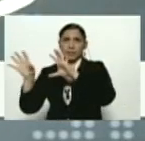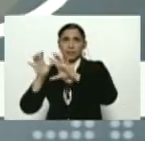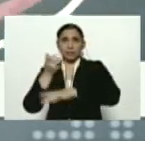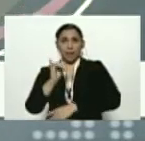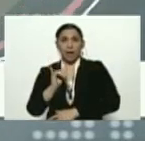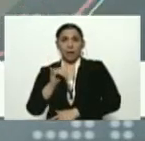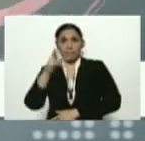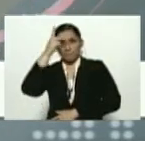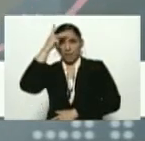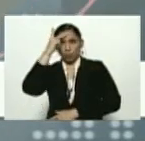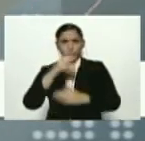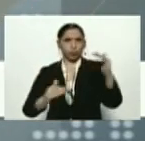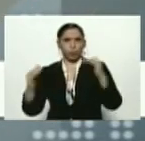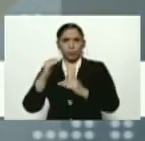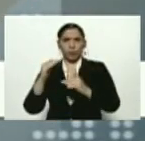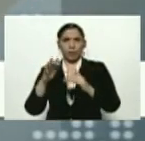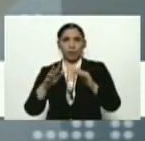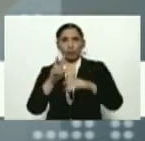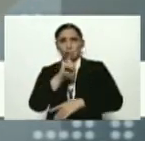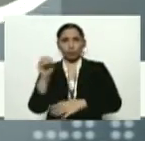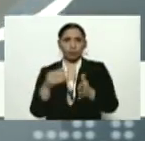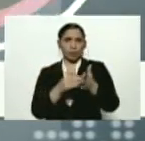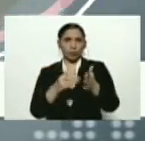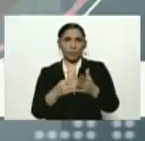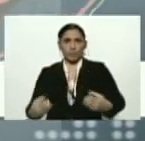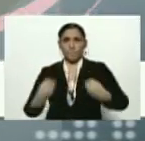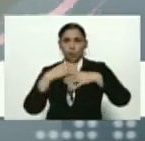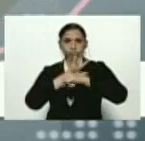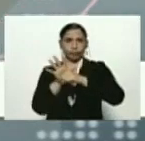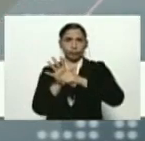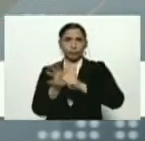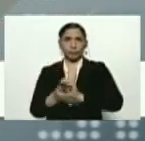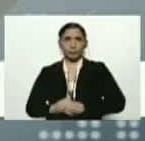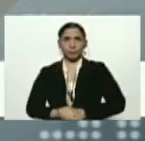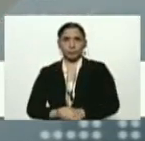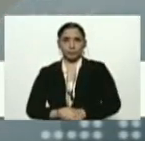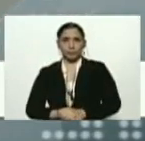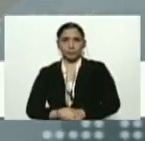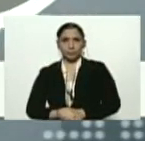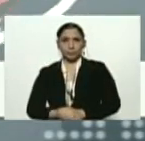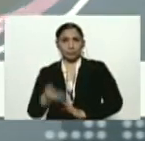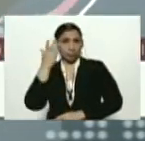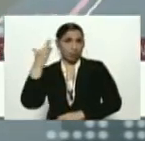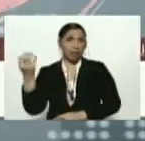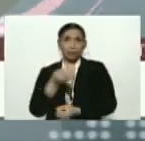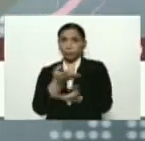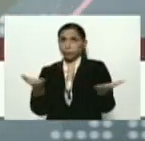Perú supera 200.000 contagios de COVID-19. Imagínate tú.